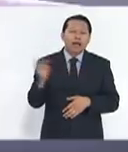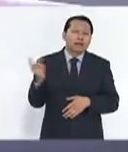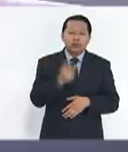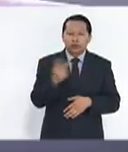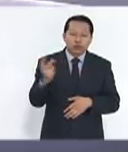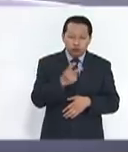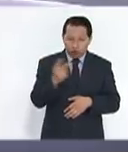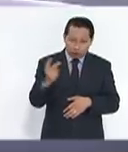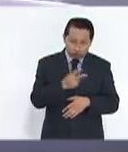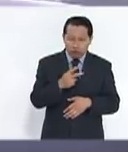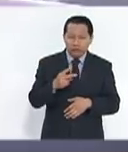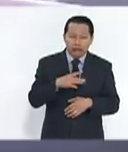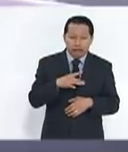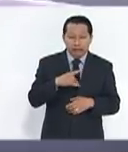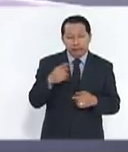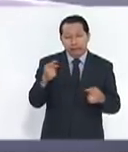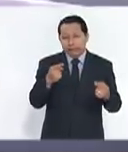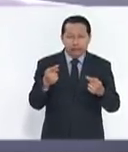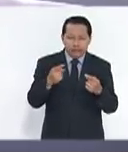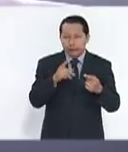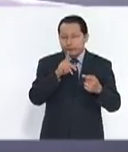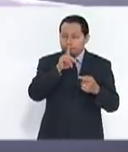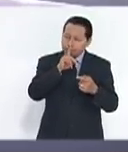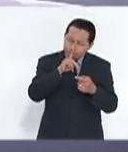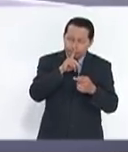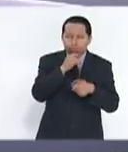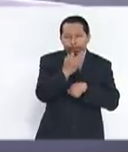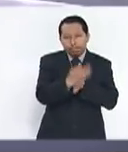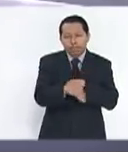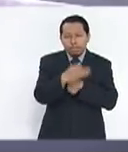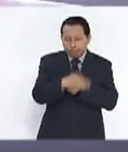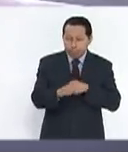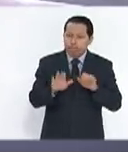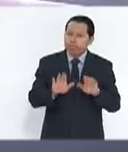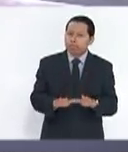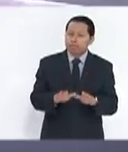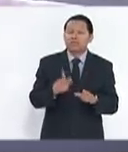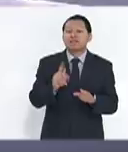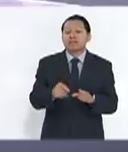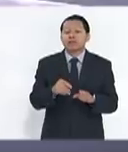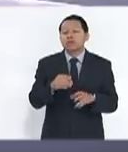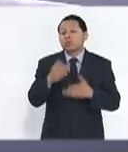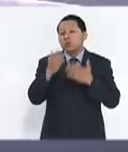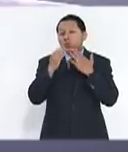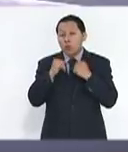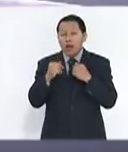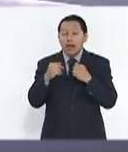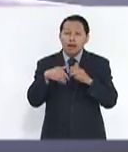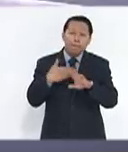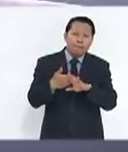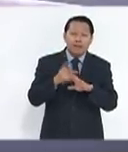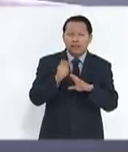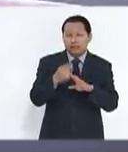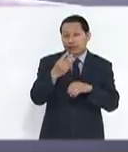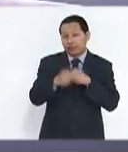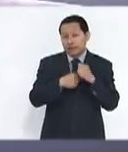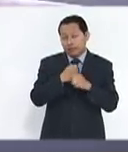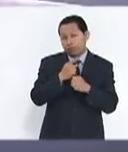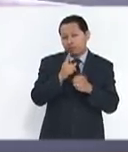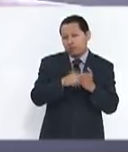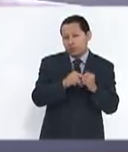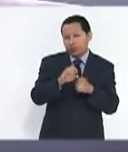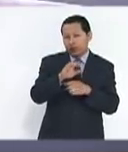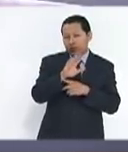partes. Entonces, a partir de entonces, vemos cómo no ha habido esos enfrentamientos que se dieron durante esos 3 años, de 1950